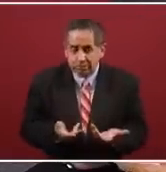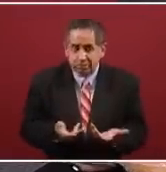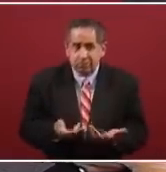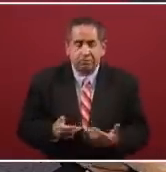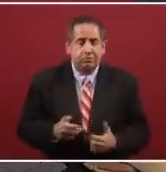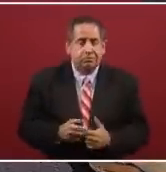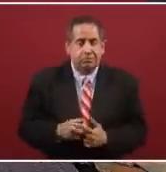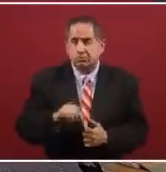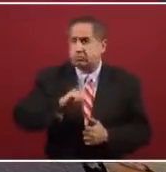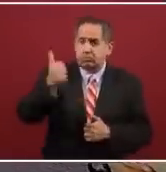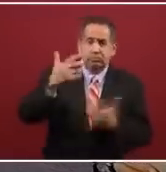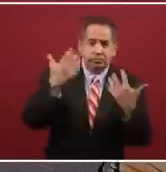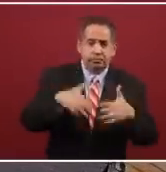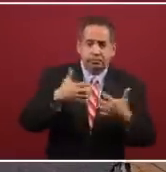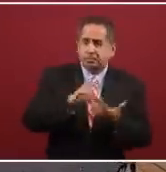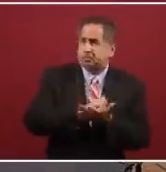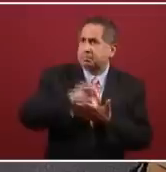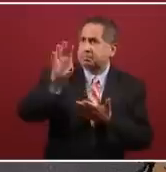a empresas